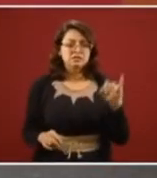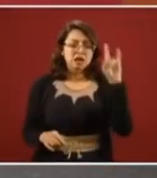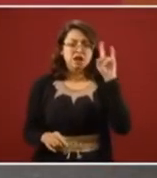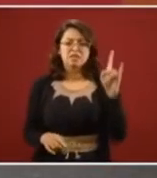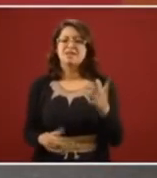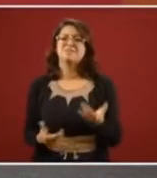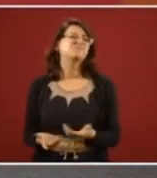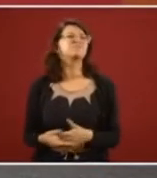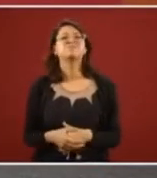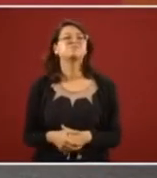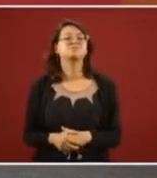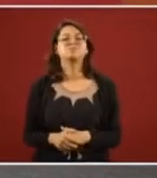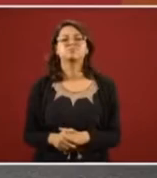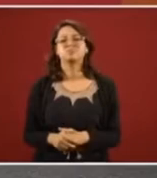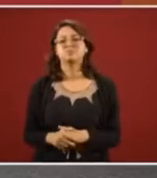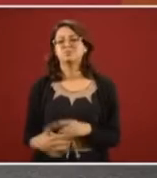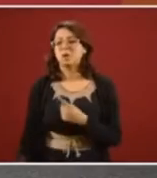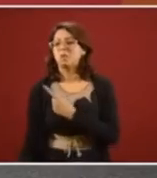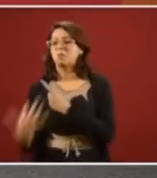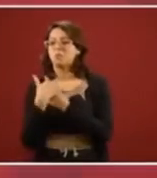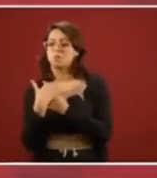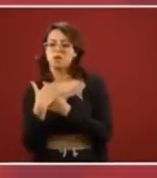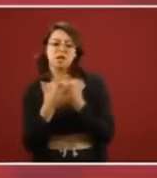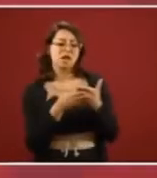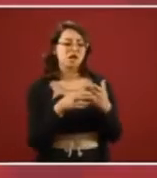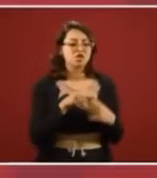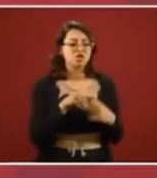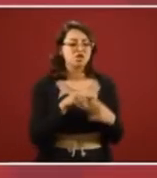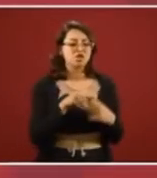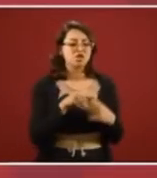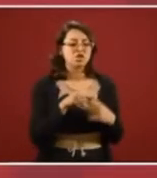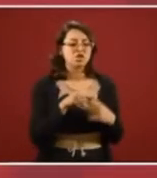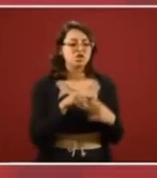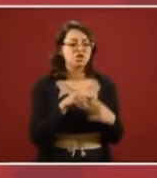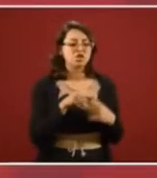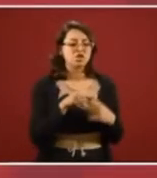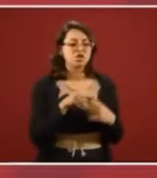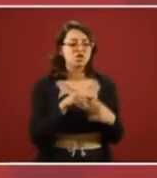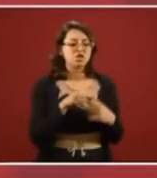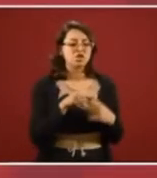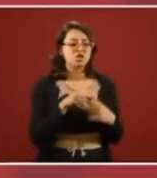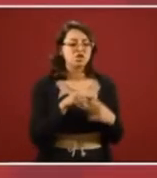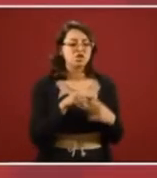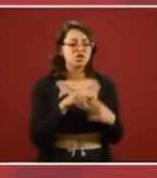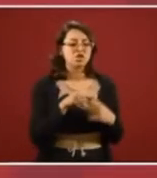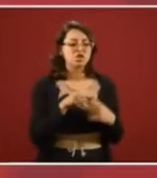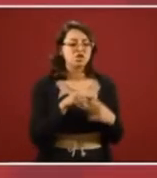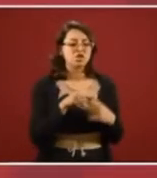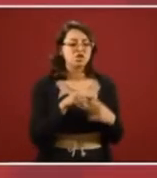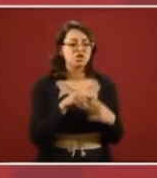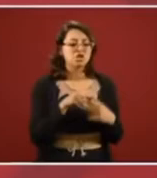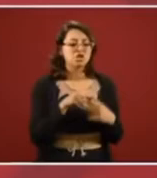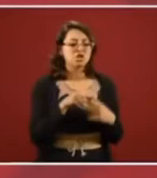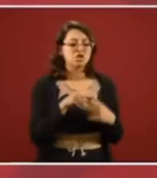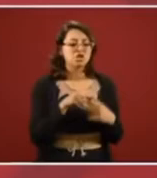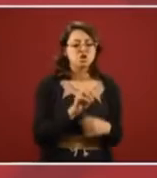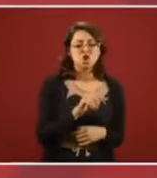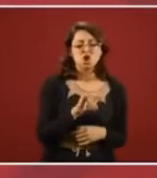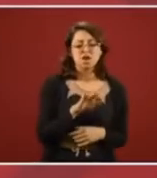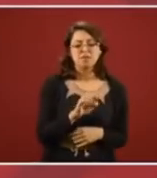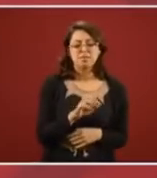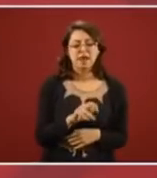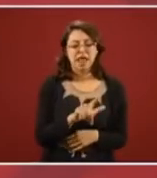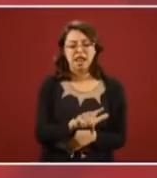más de populistas son neoliberalistas marshall de papeles y libros